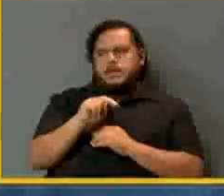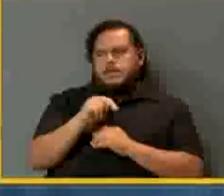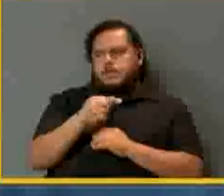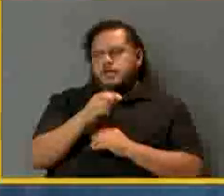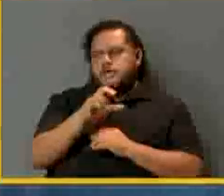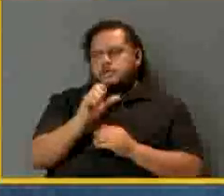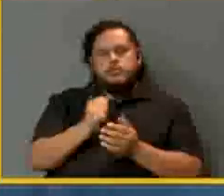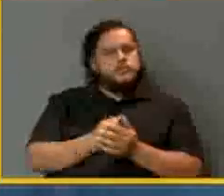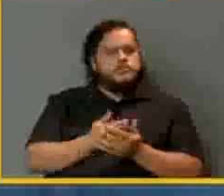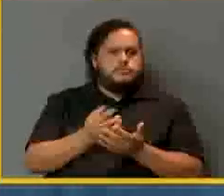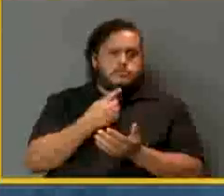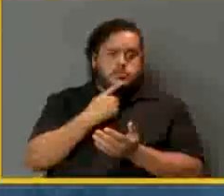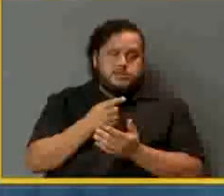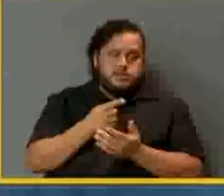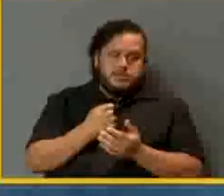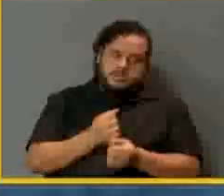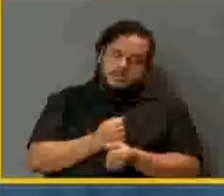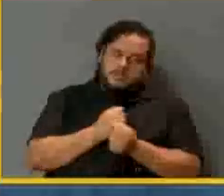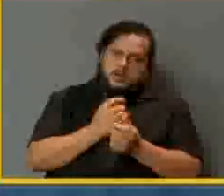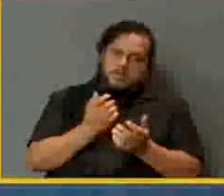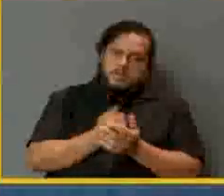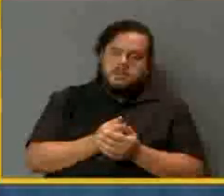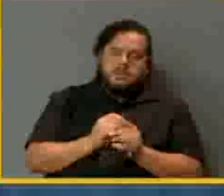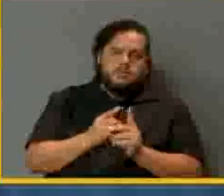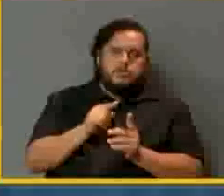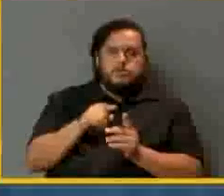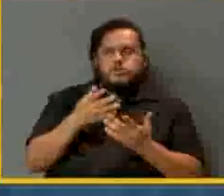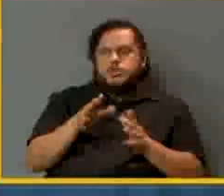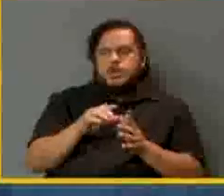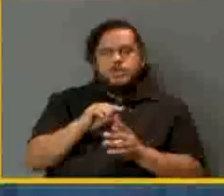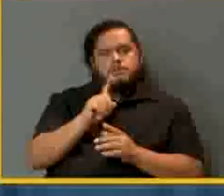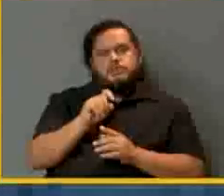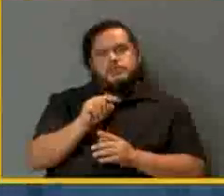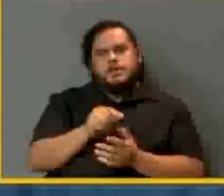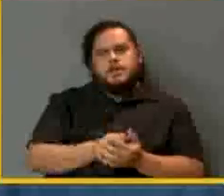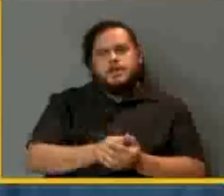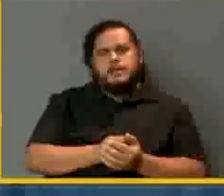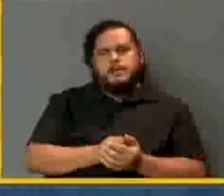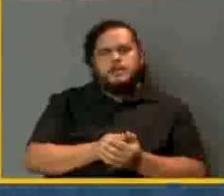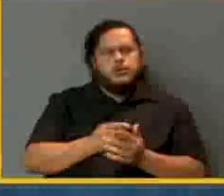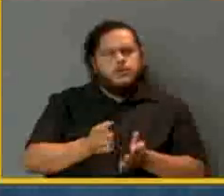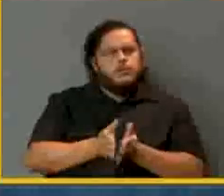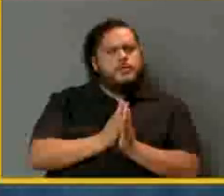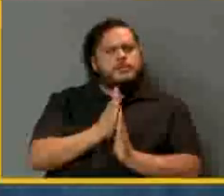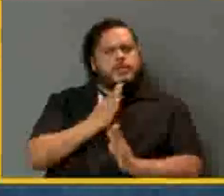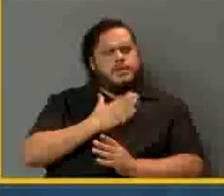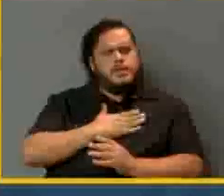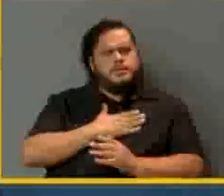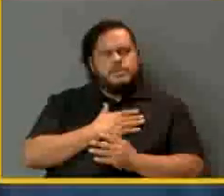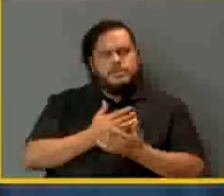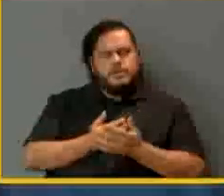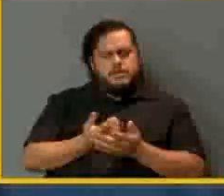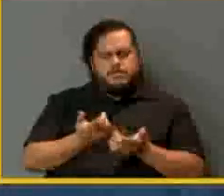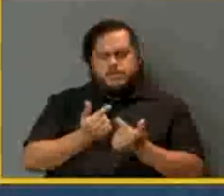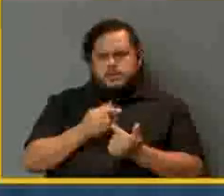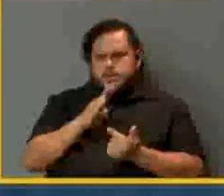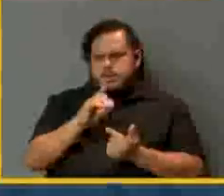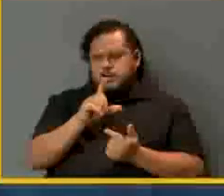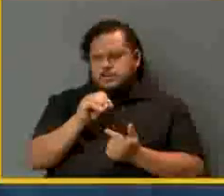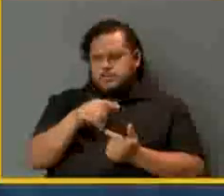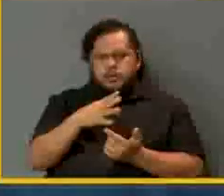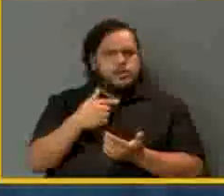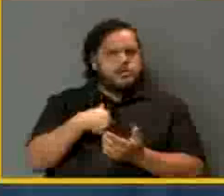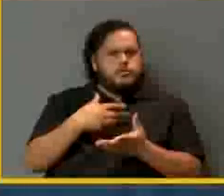Entonces él decía, seguramente, en su interior, ¿verdad? Por eso digo que hay que preguntarle a él, o sea, ¿cómo me piden a mí venir al bloque si yo acá